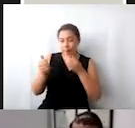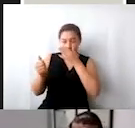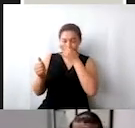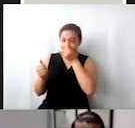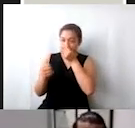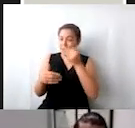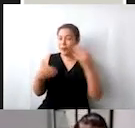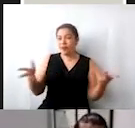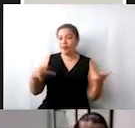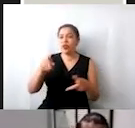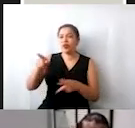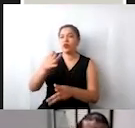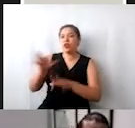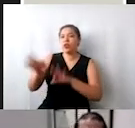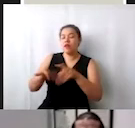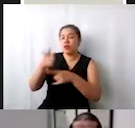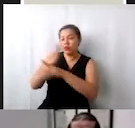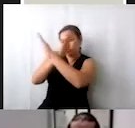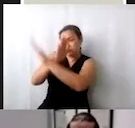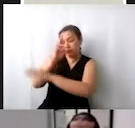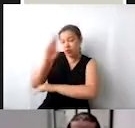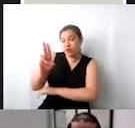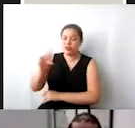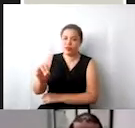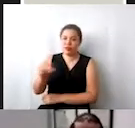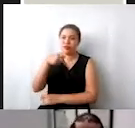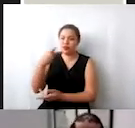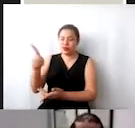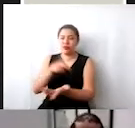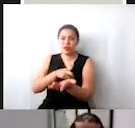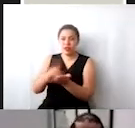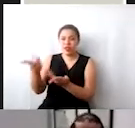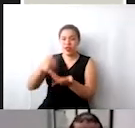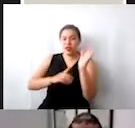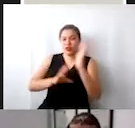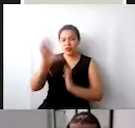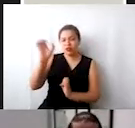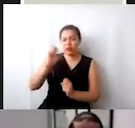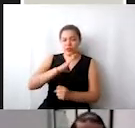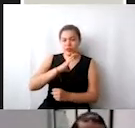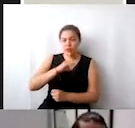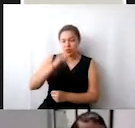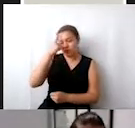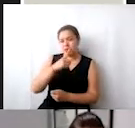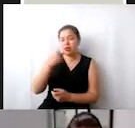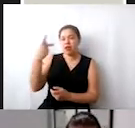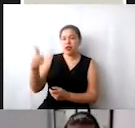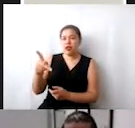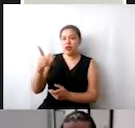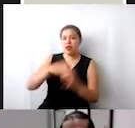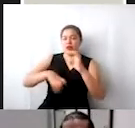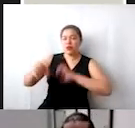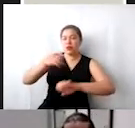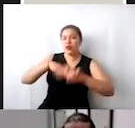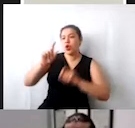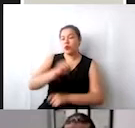impidas trabajar, porque además es un derecho constitucional el poder dedicarse al oficio o profesión que a uno